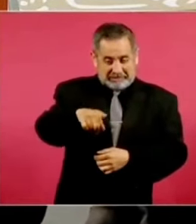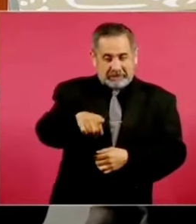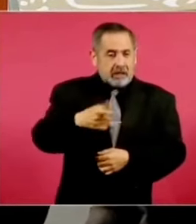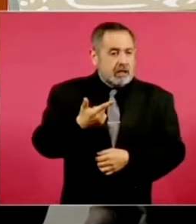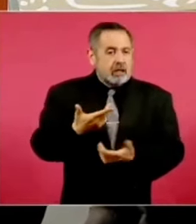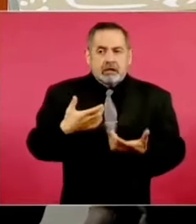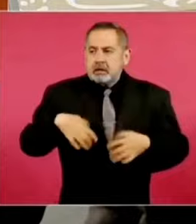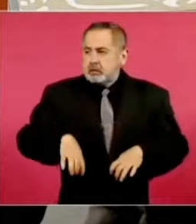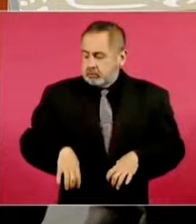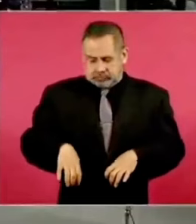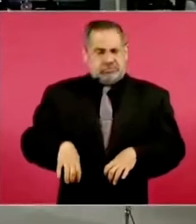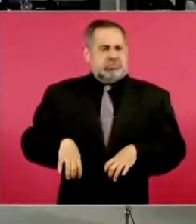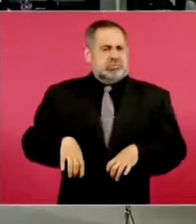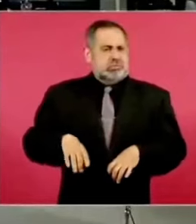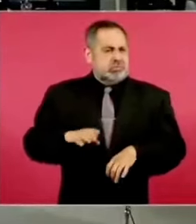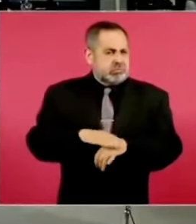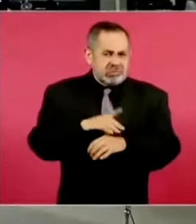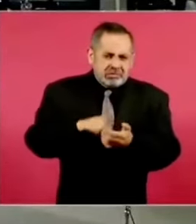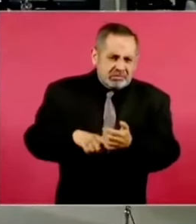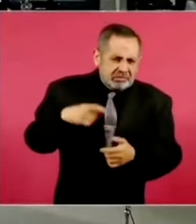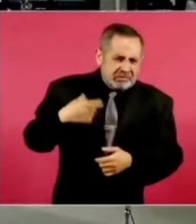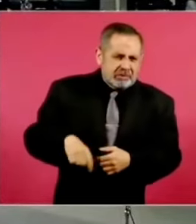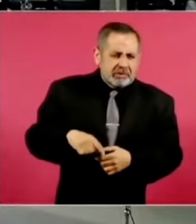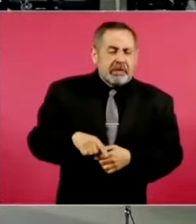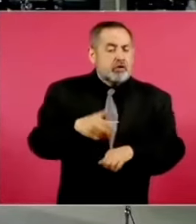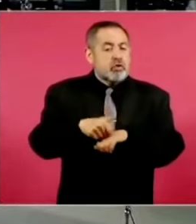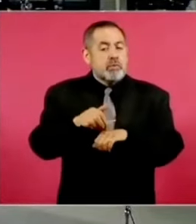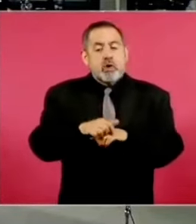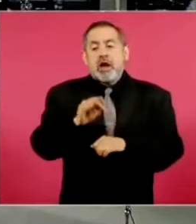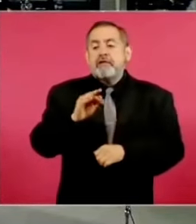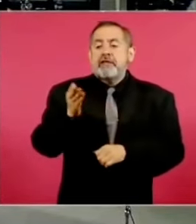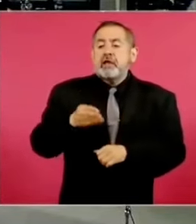enriquecimiento inexplicable, es la